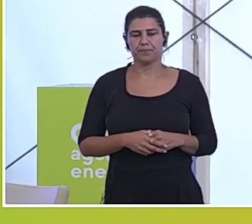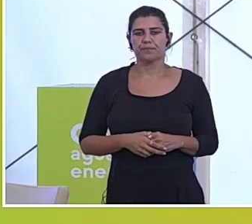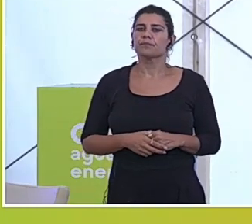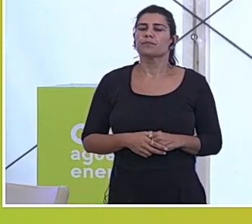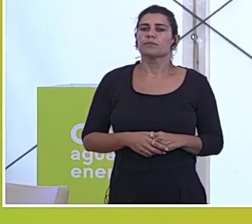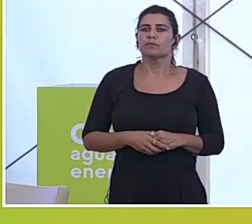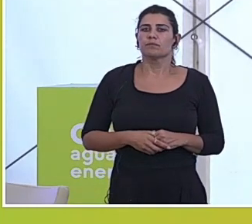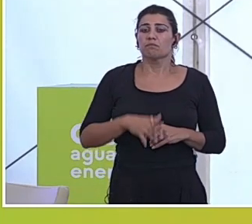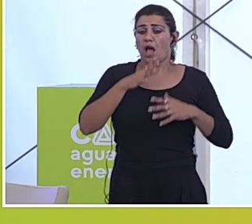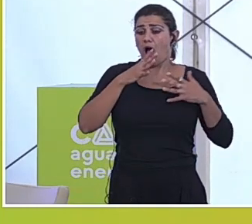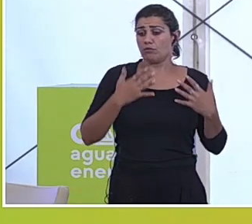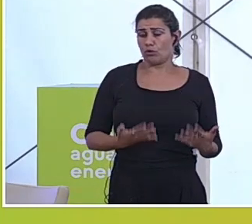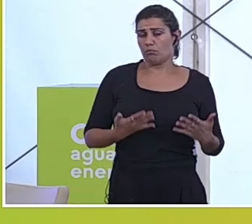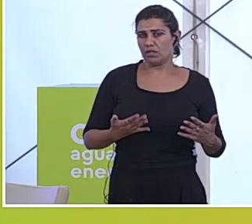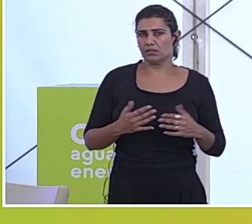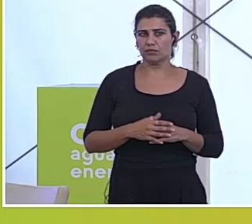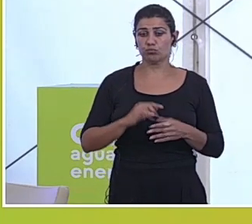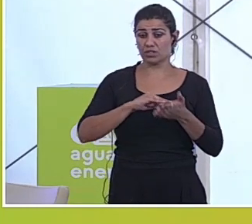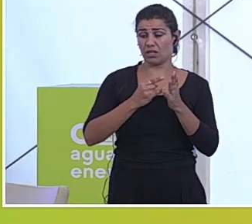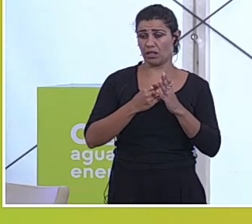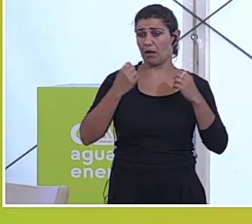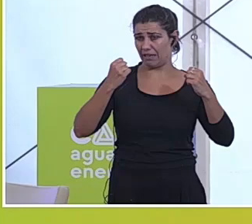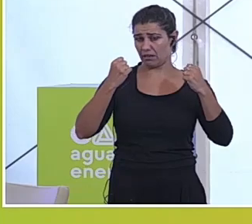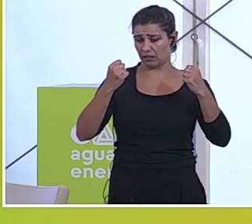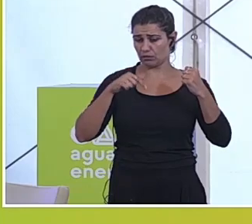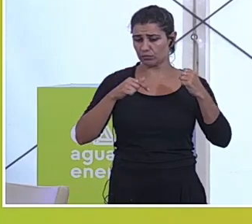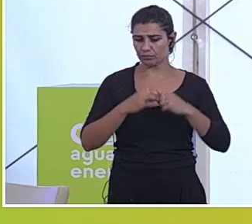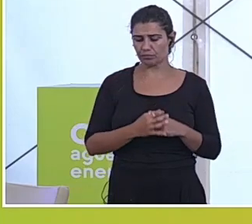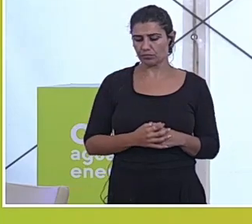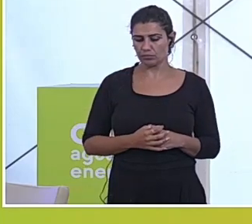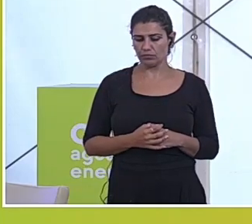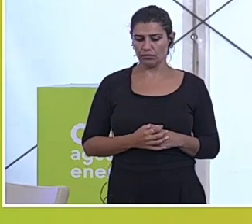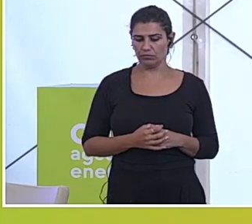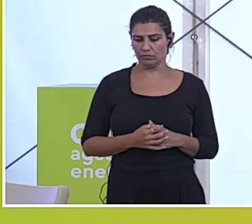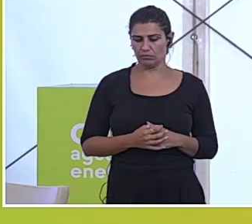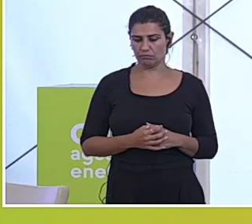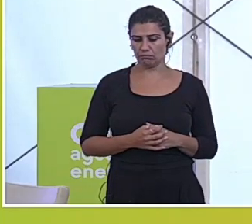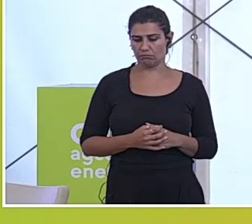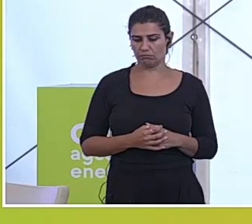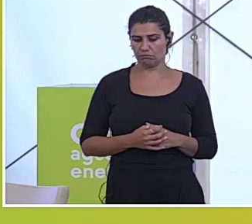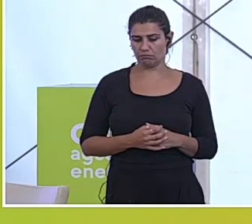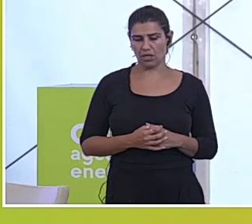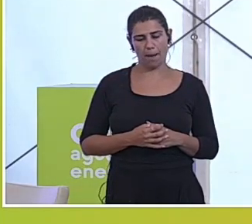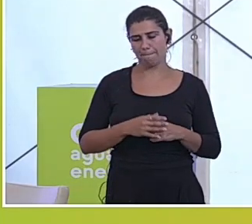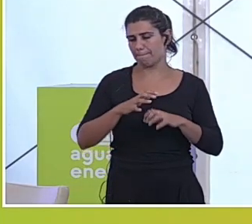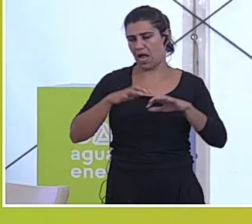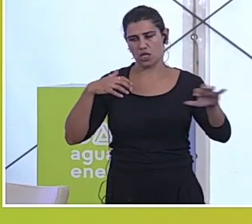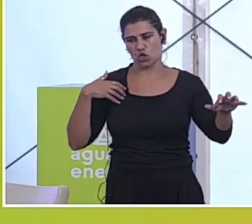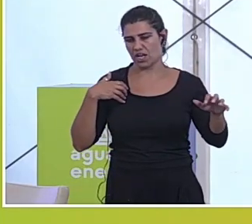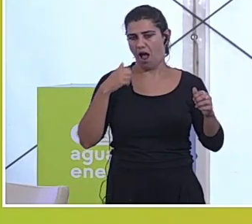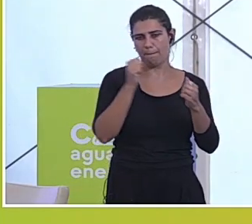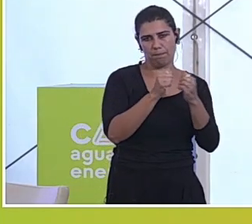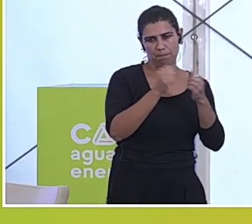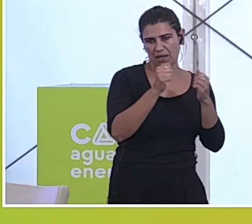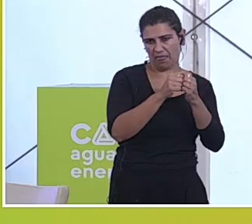saben, tenemos unos sistemas energéticos que están específicamente basados en el uso de combustibles fósiles, ¿vale? El 80% de la